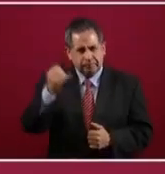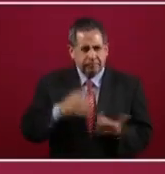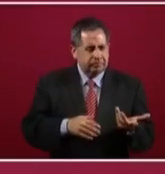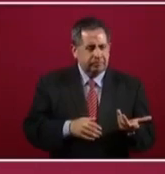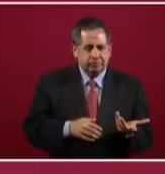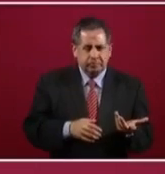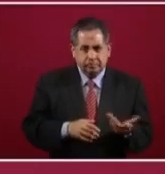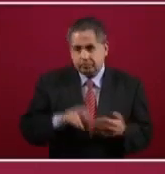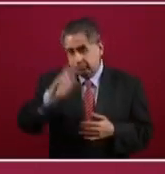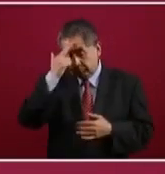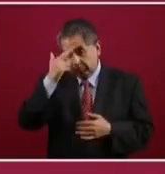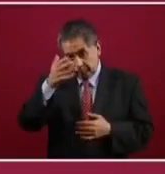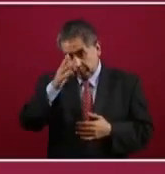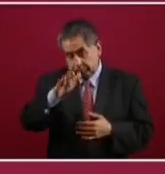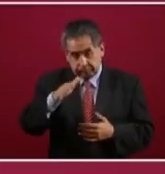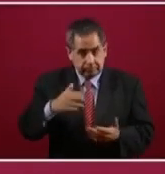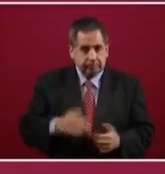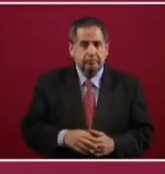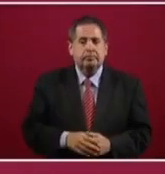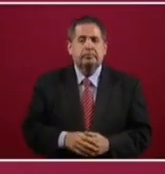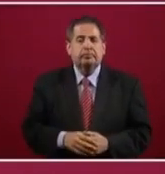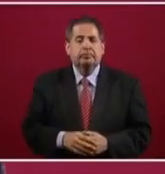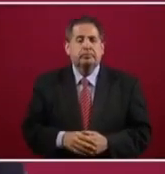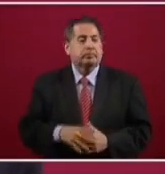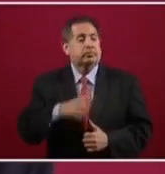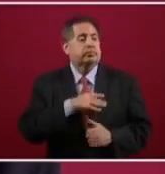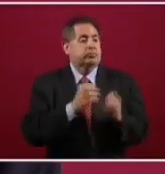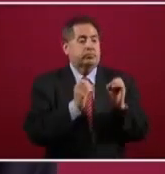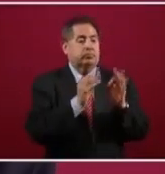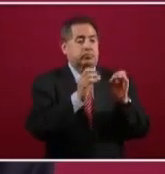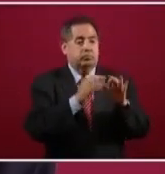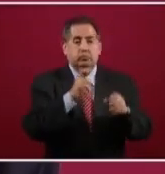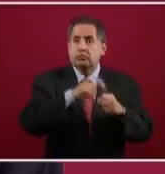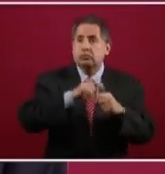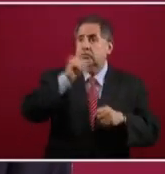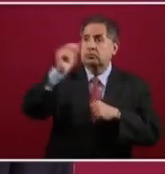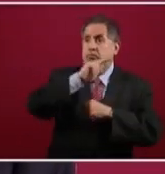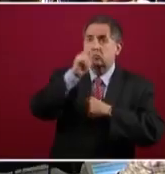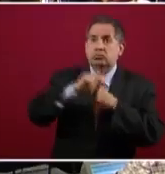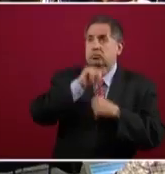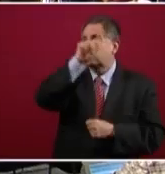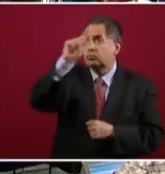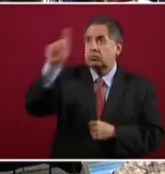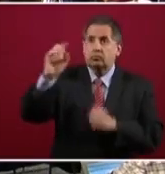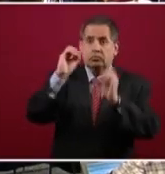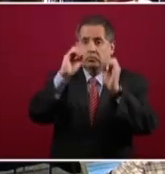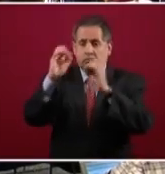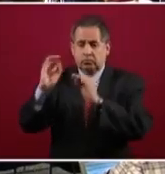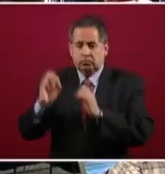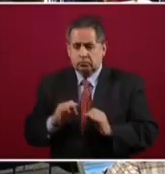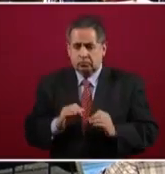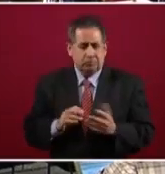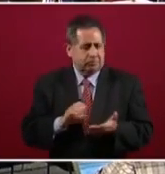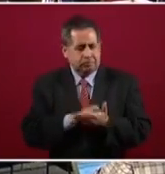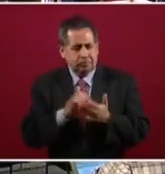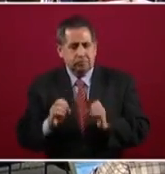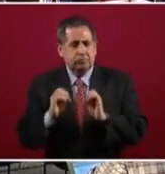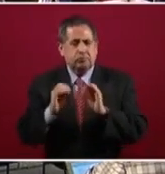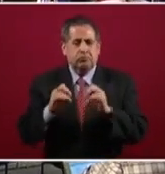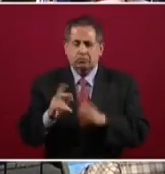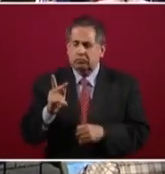Imagínense, recordemos, tenían oficinas en el extranjero por ejemplo, las oficinas